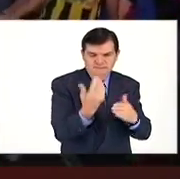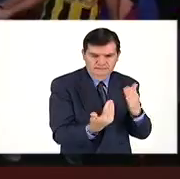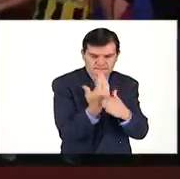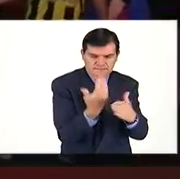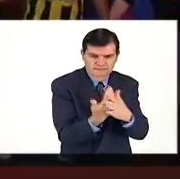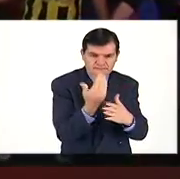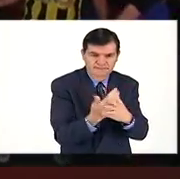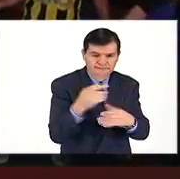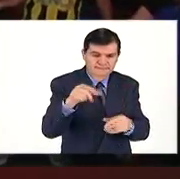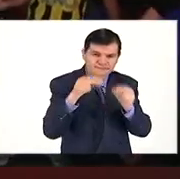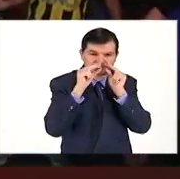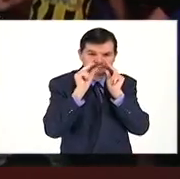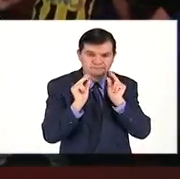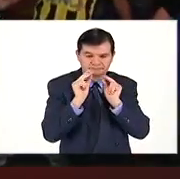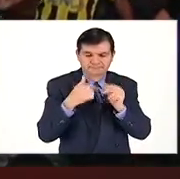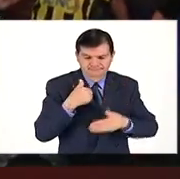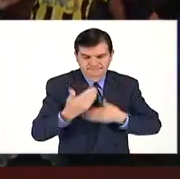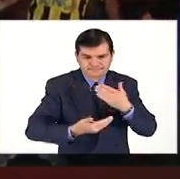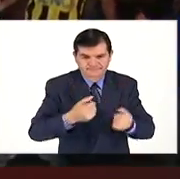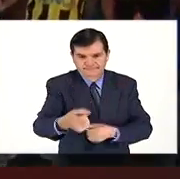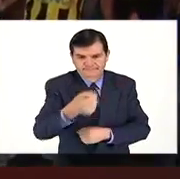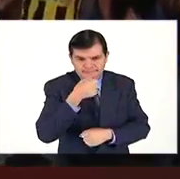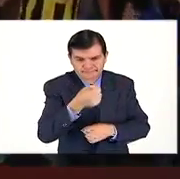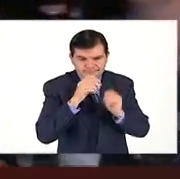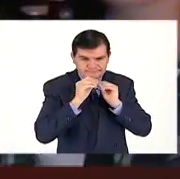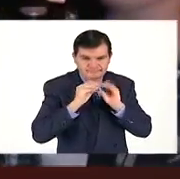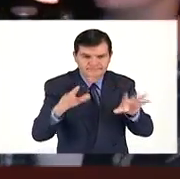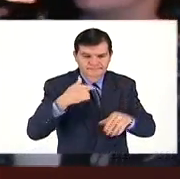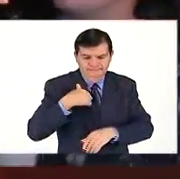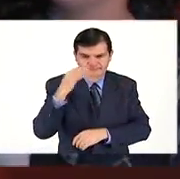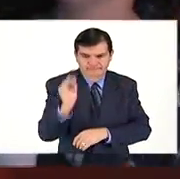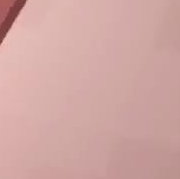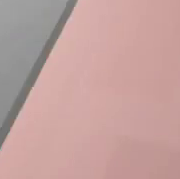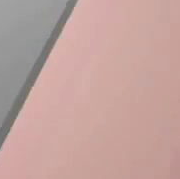mañana, Nicolás Maduro ofreció un mensaje en el que aceptó la derrota.